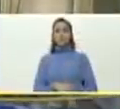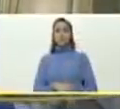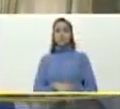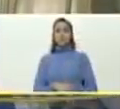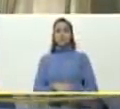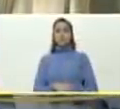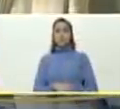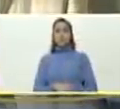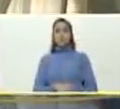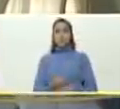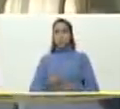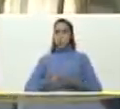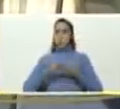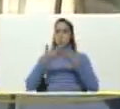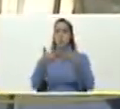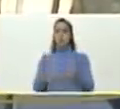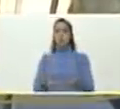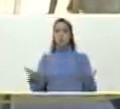Le garantizo